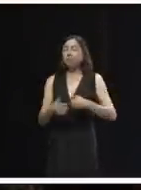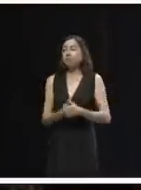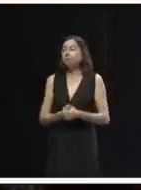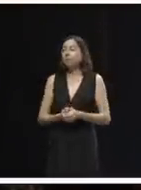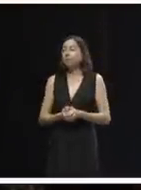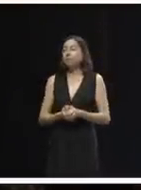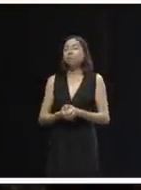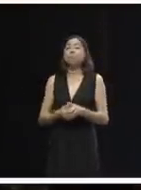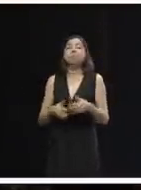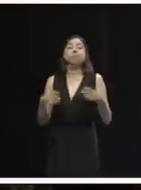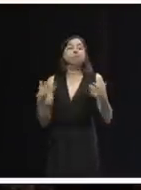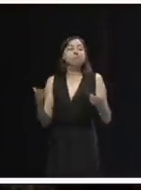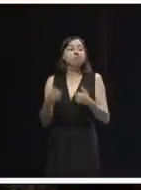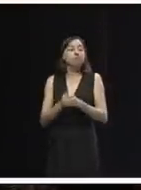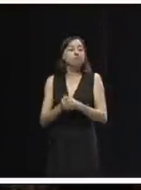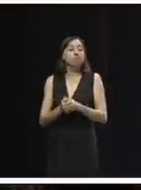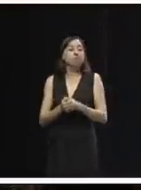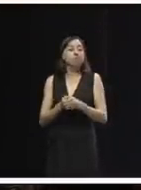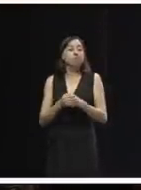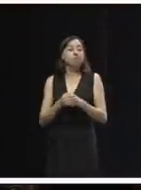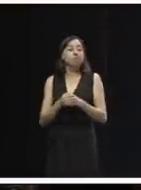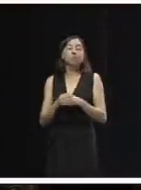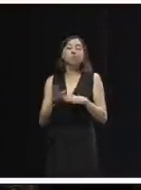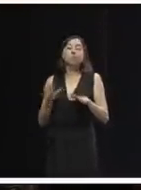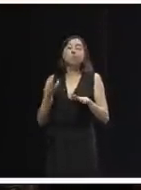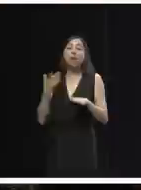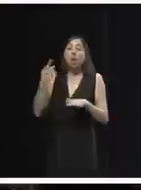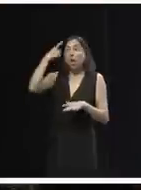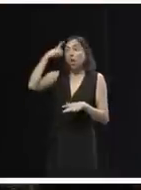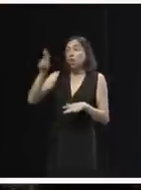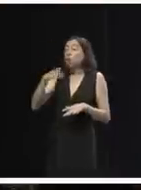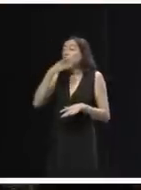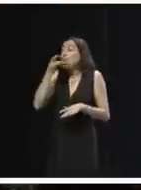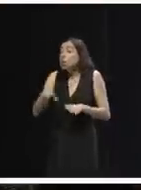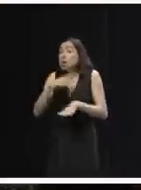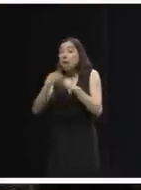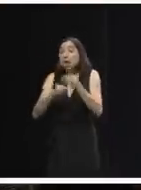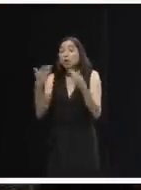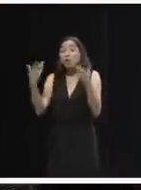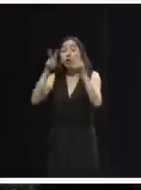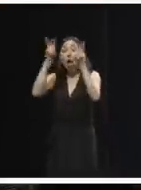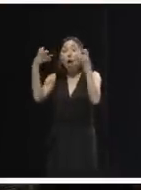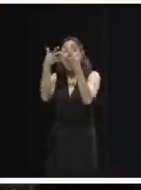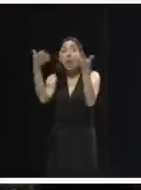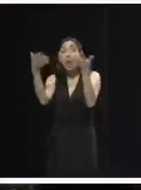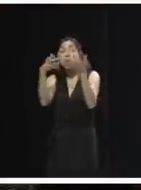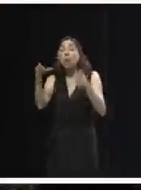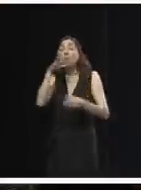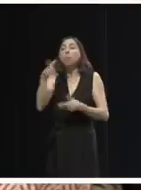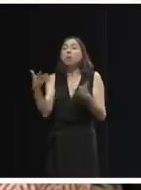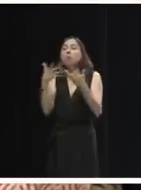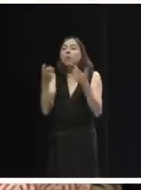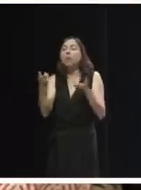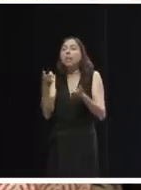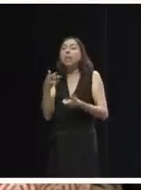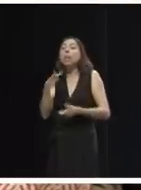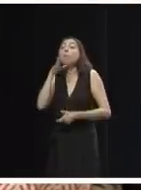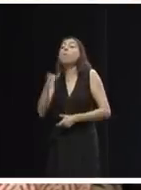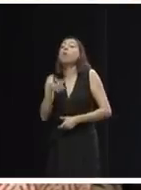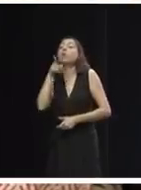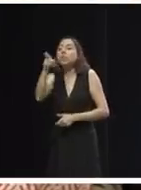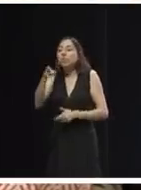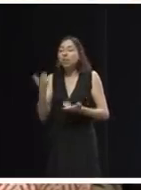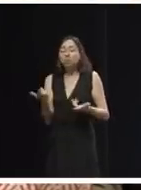Por cierto, Yolanda, no sé quién hizo el lema, pero hay que felicitarle particularmente porque es por ti, maneja con la